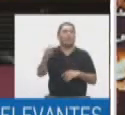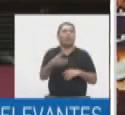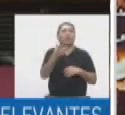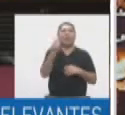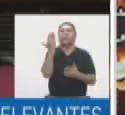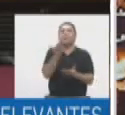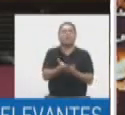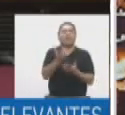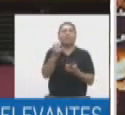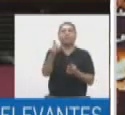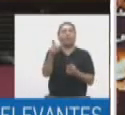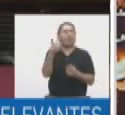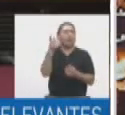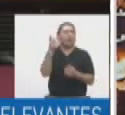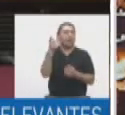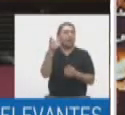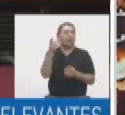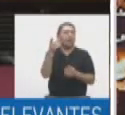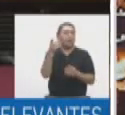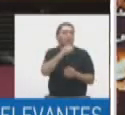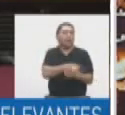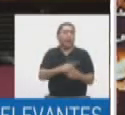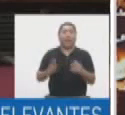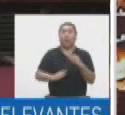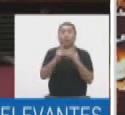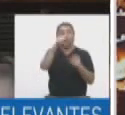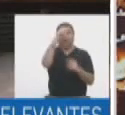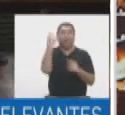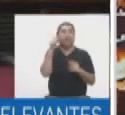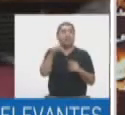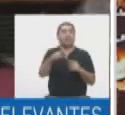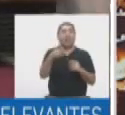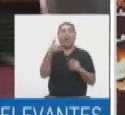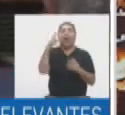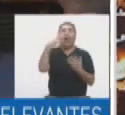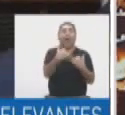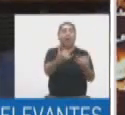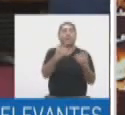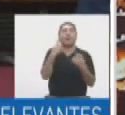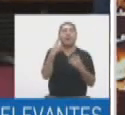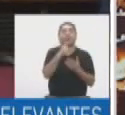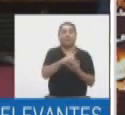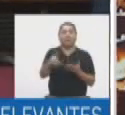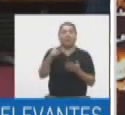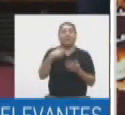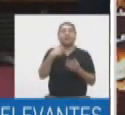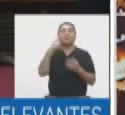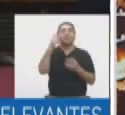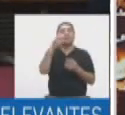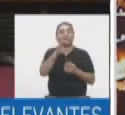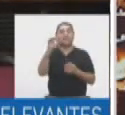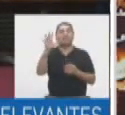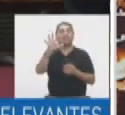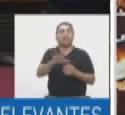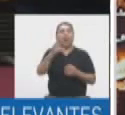que la ley impone Pero hay otros que lamentablemente este aspecto para bueno rotar gente permanentemente